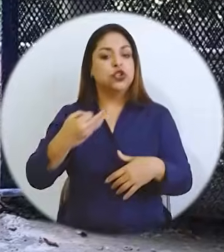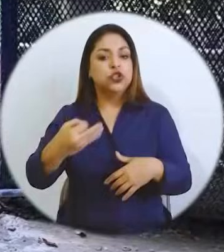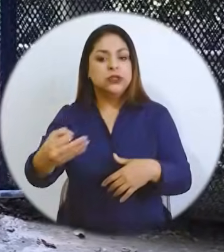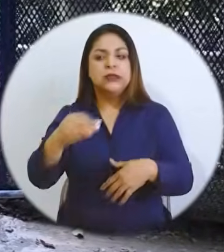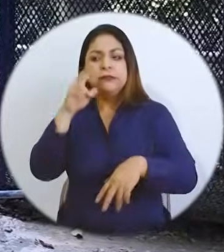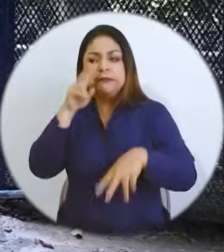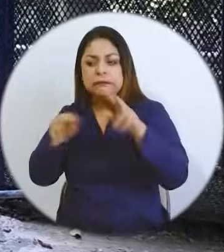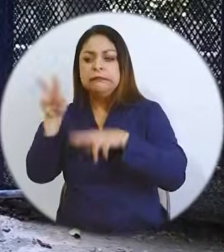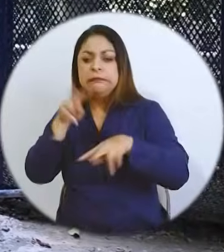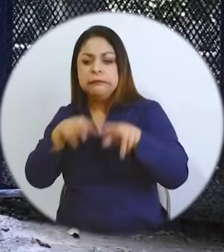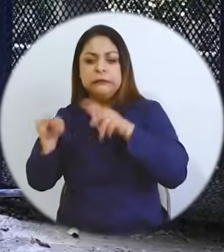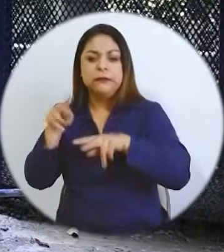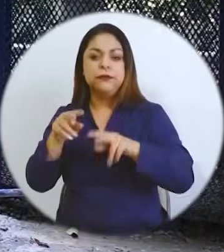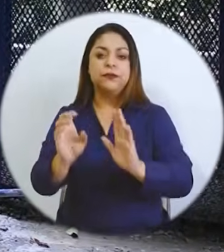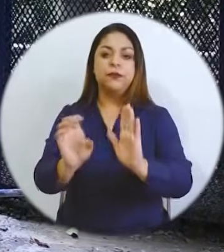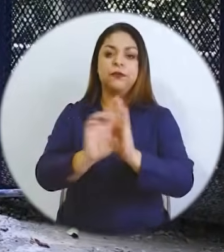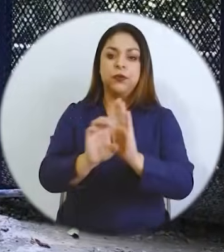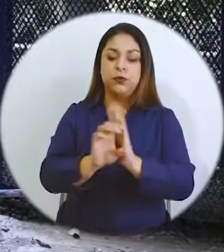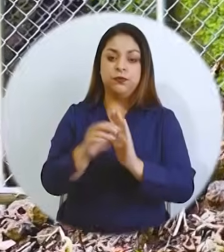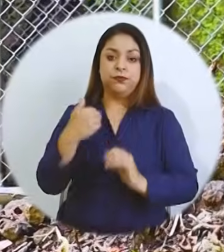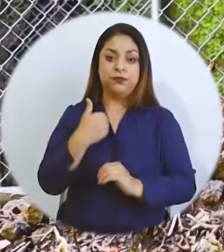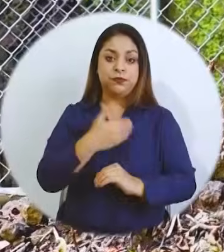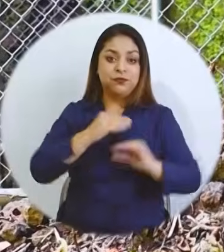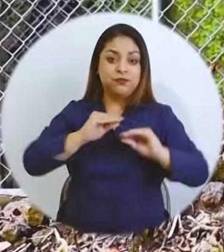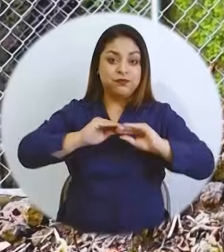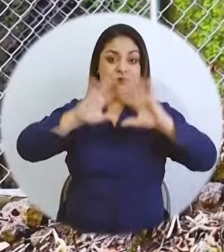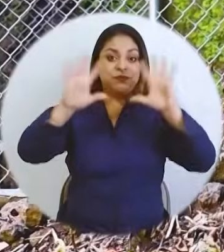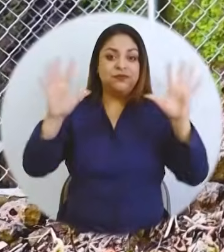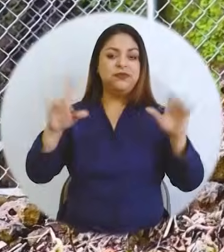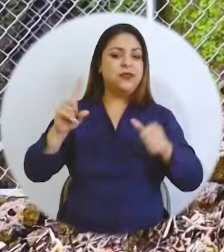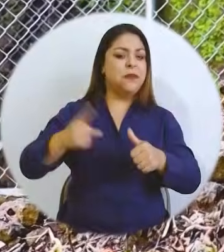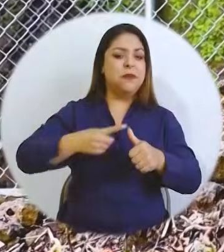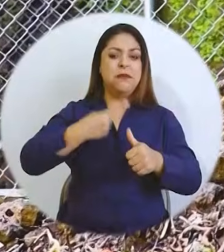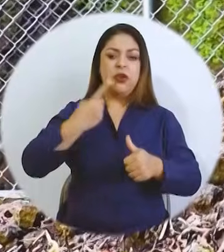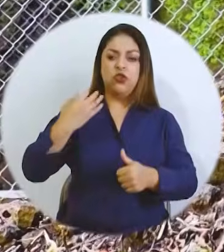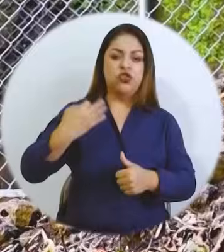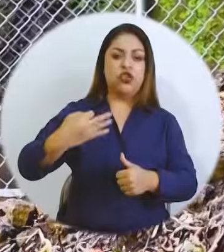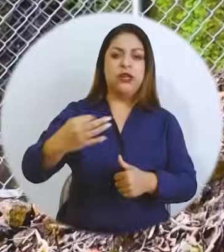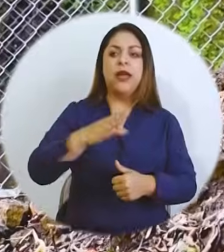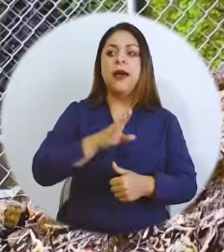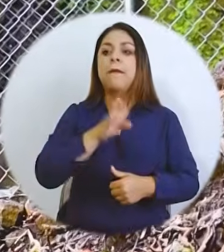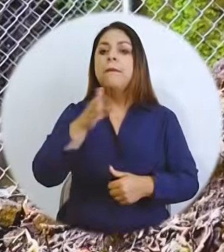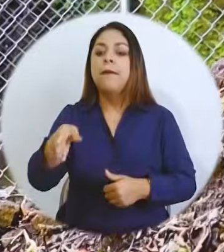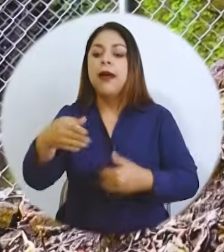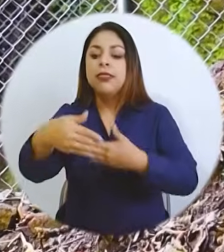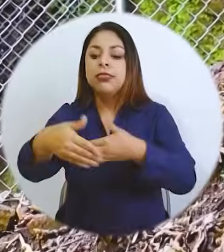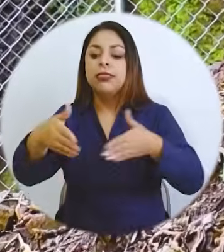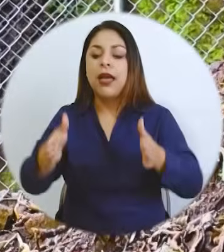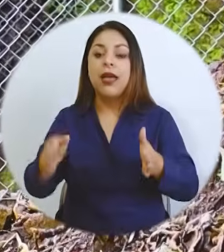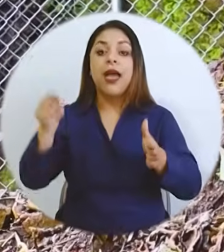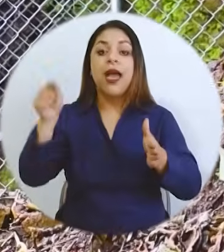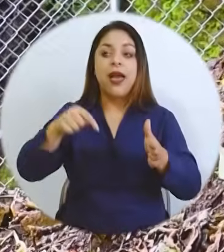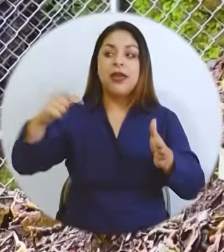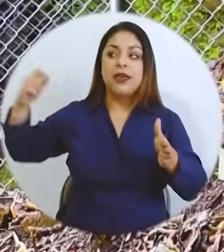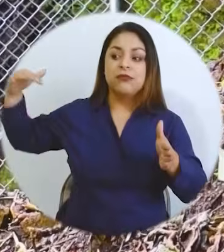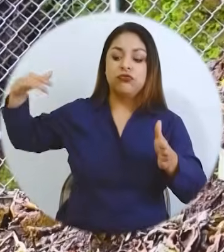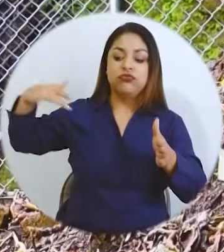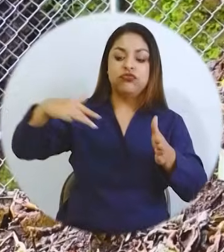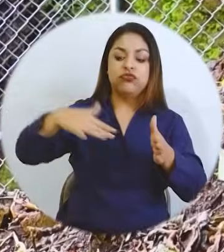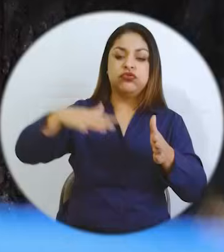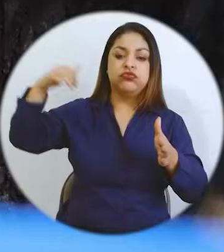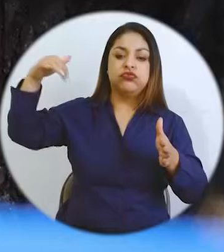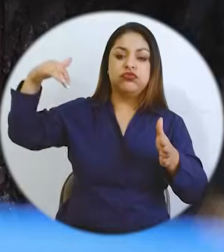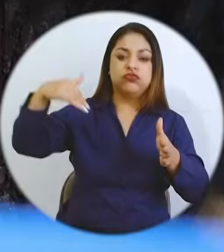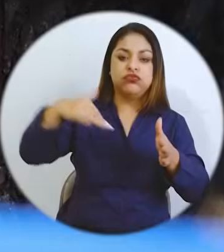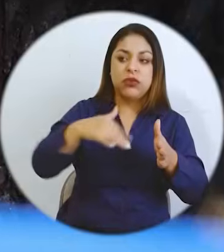que monitorear. Por ejemplo, nosotros en la mañana lo primero que se hace todos los días es ir al tanque donde llegan las nacientes, a ver si todas las